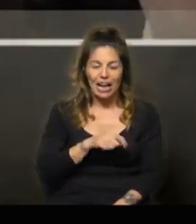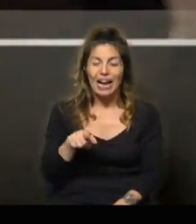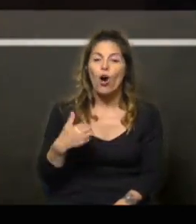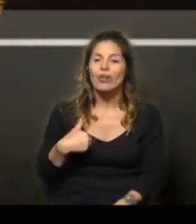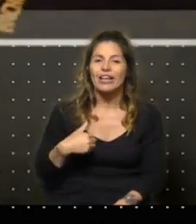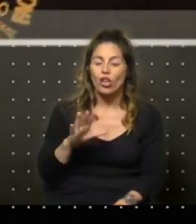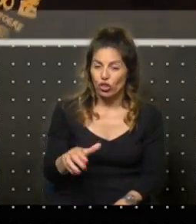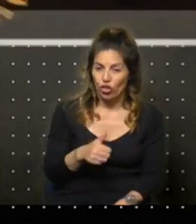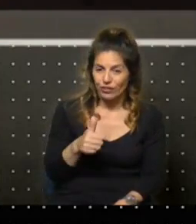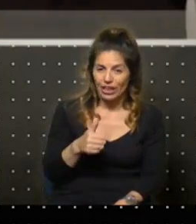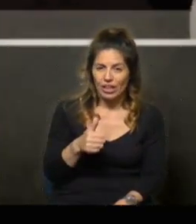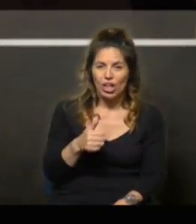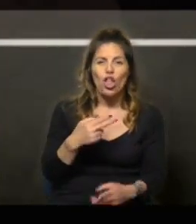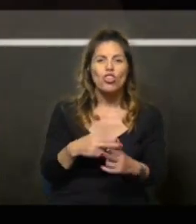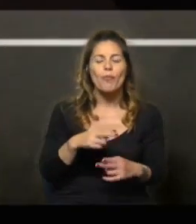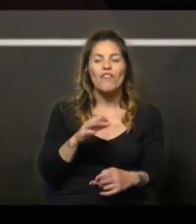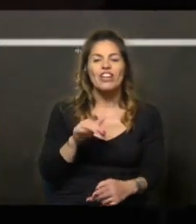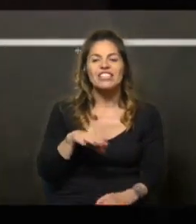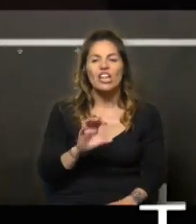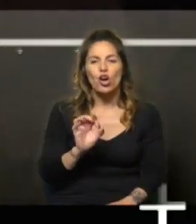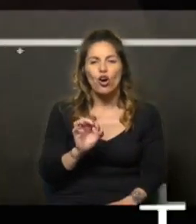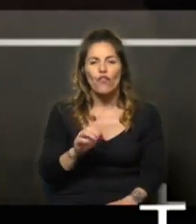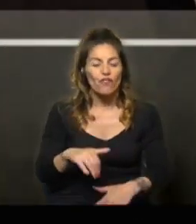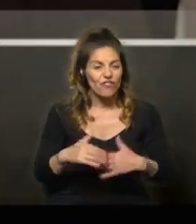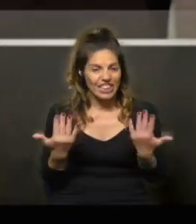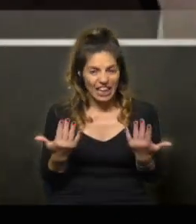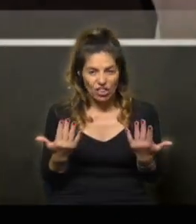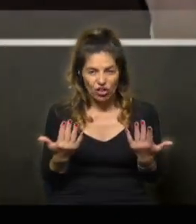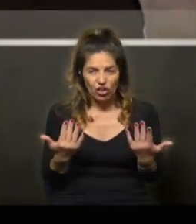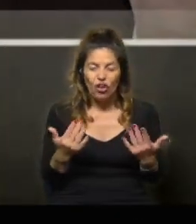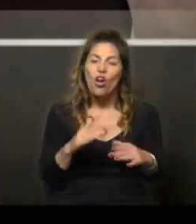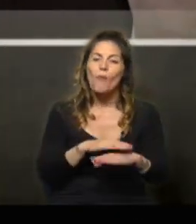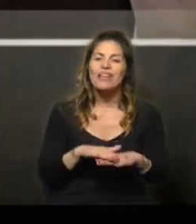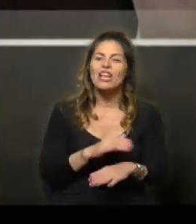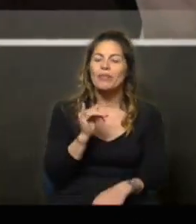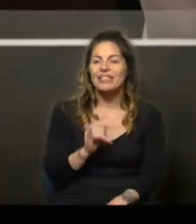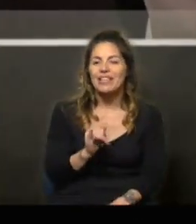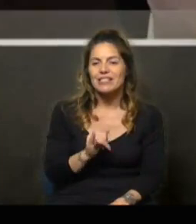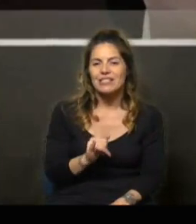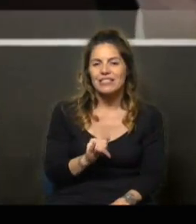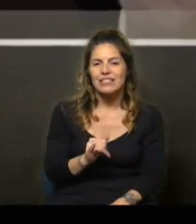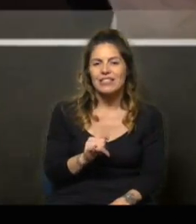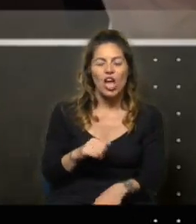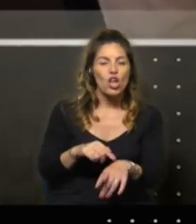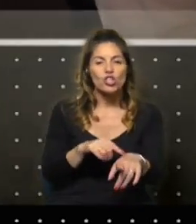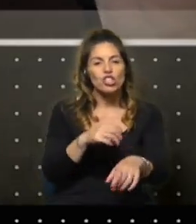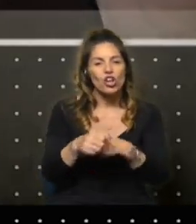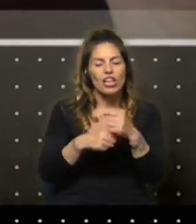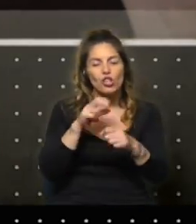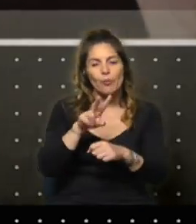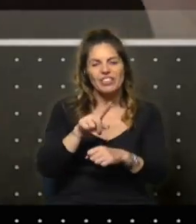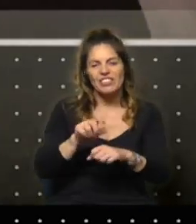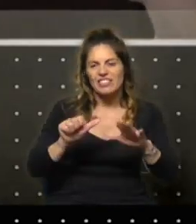cómo andan todo bien tu nombre Francisco y básicamente s lo sigo 2016